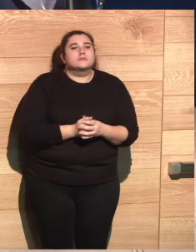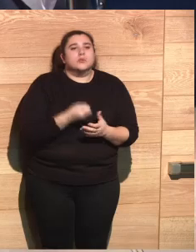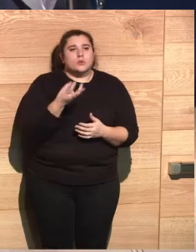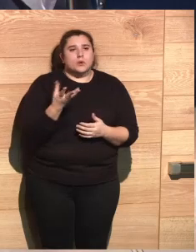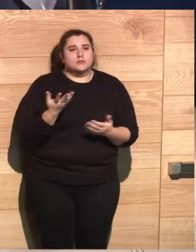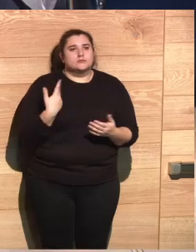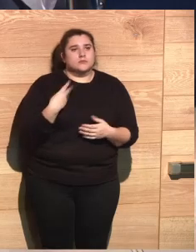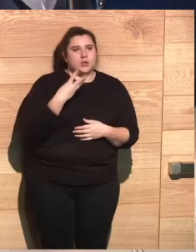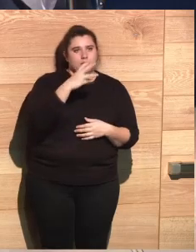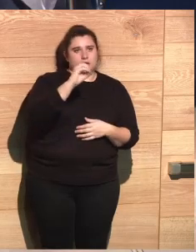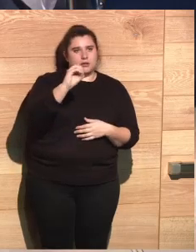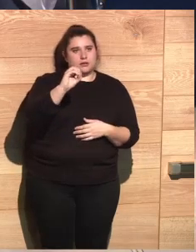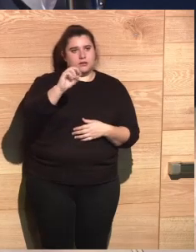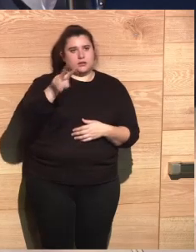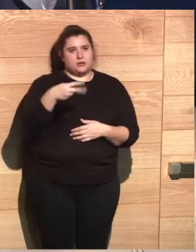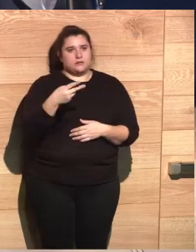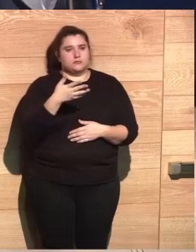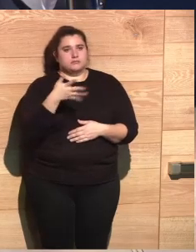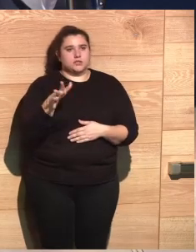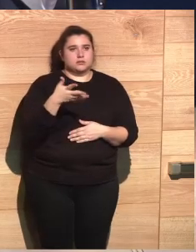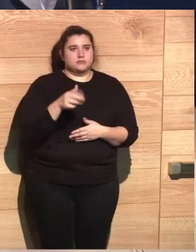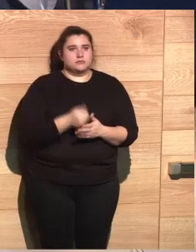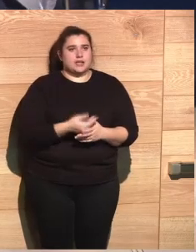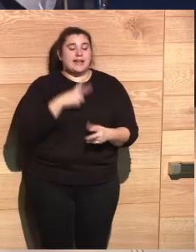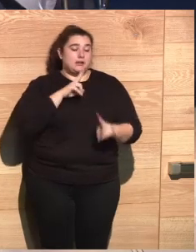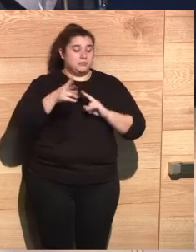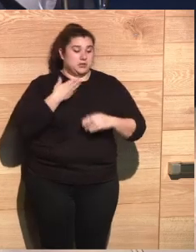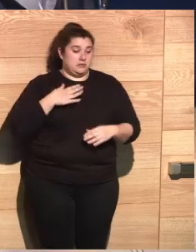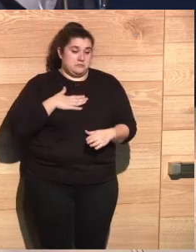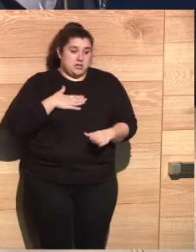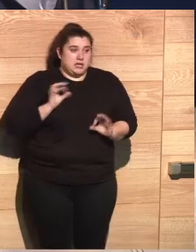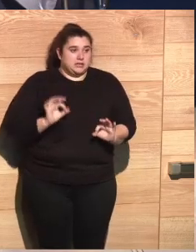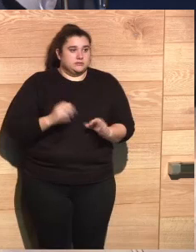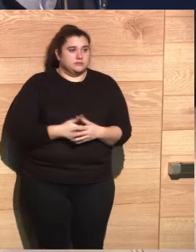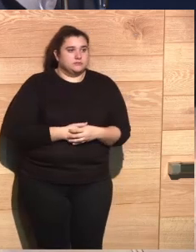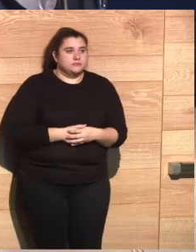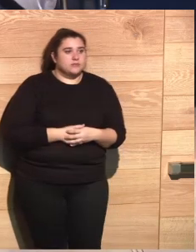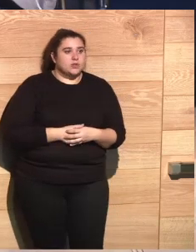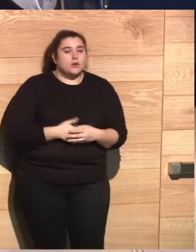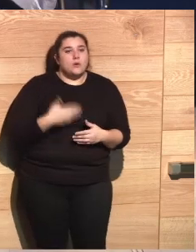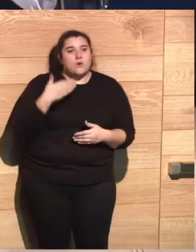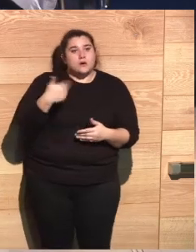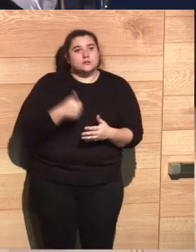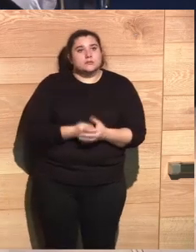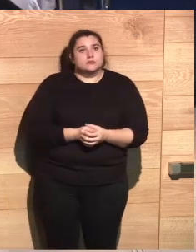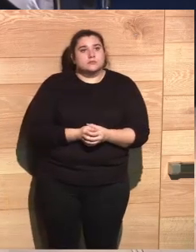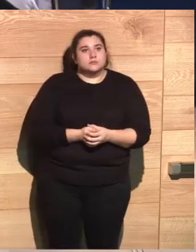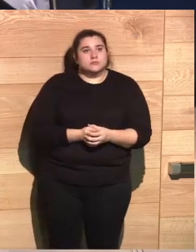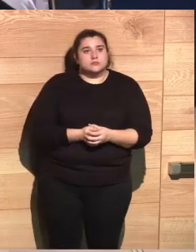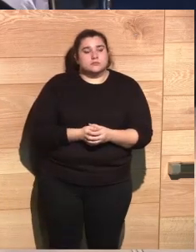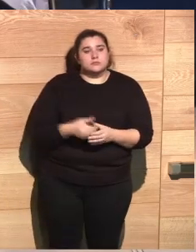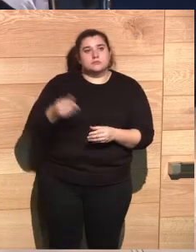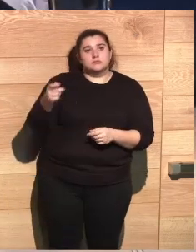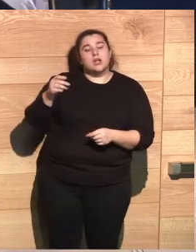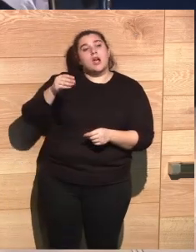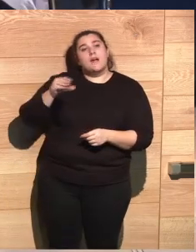unos 30, ¿no? O 25. Pues esa es mi respuesta a tu, a tu primera cuestión. Cuando el